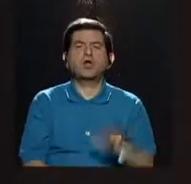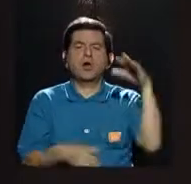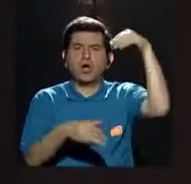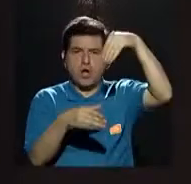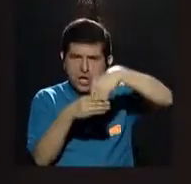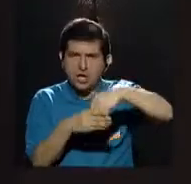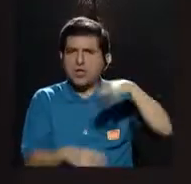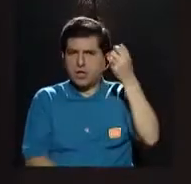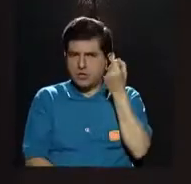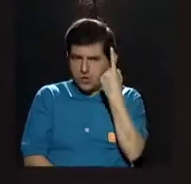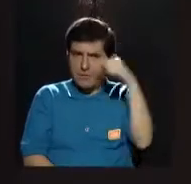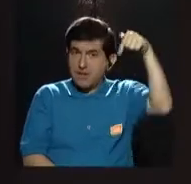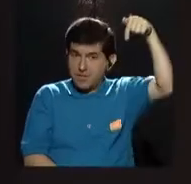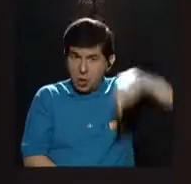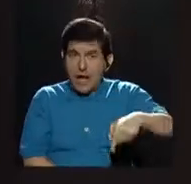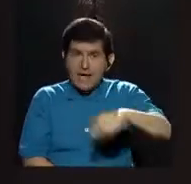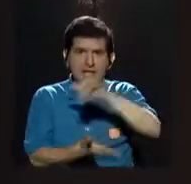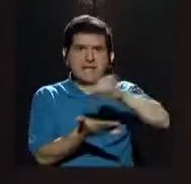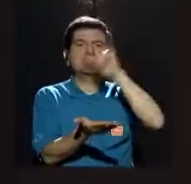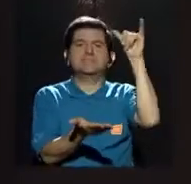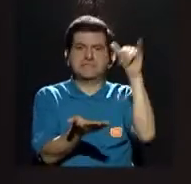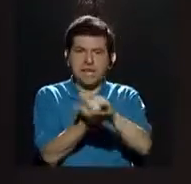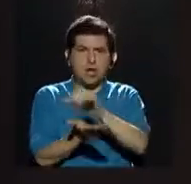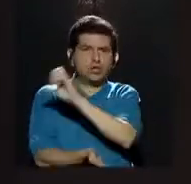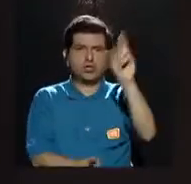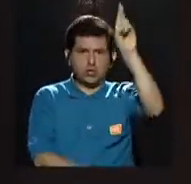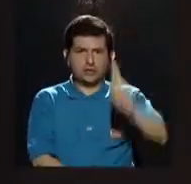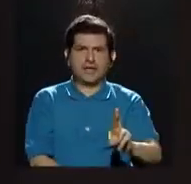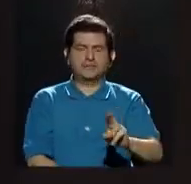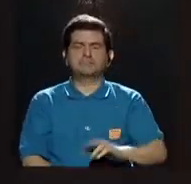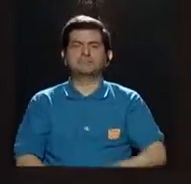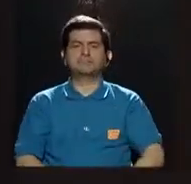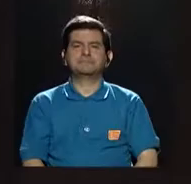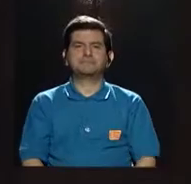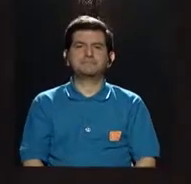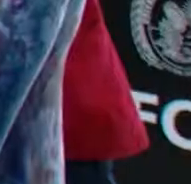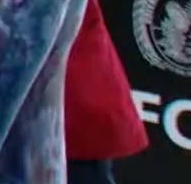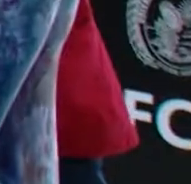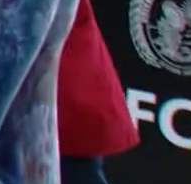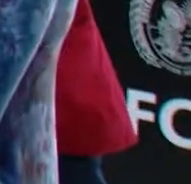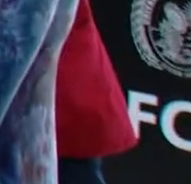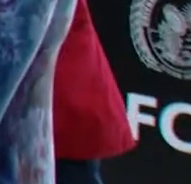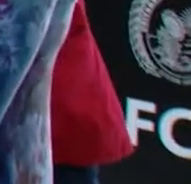incluyendo, entiendo, aquí en San José de Costa Rica.